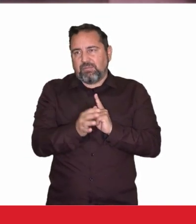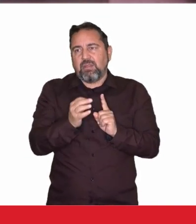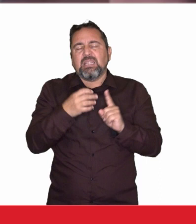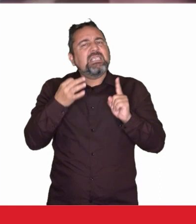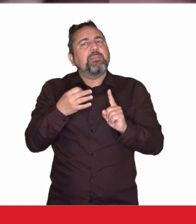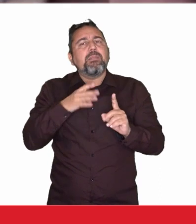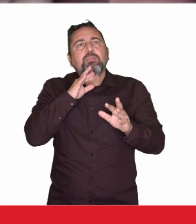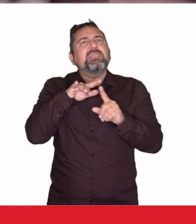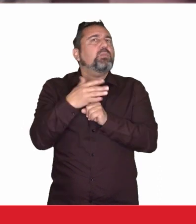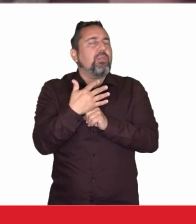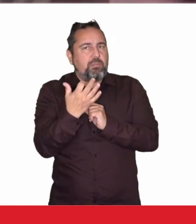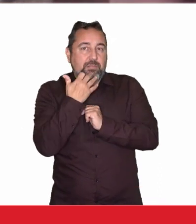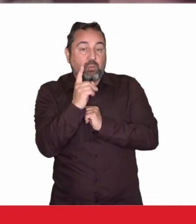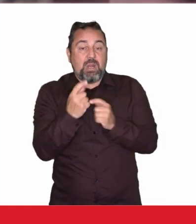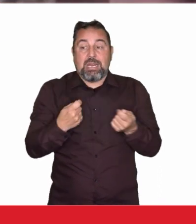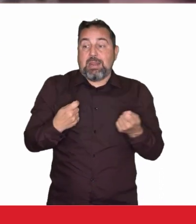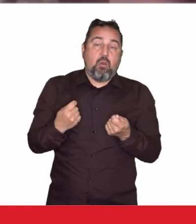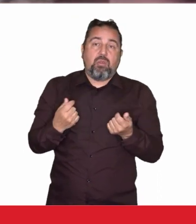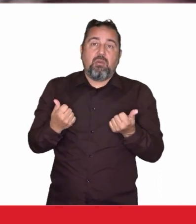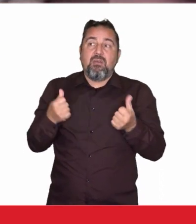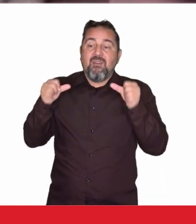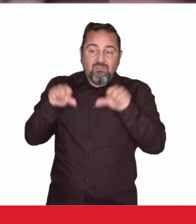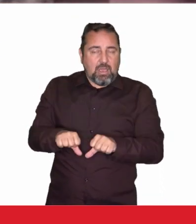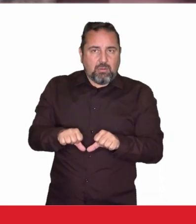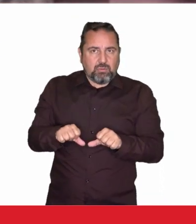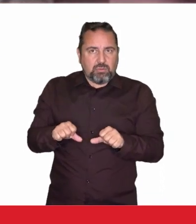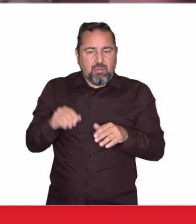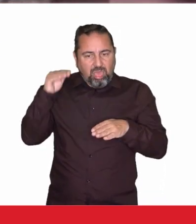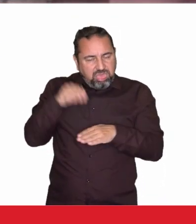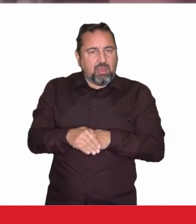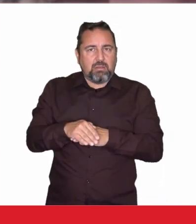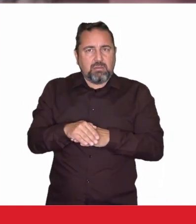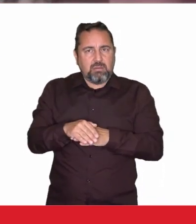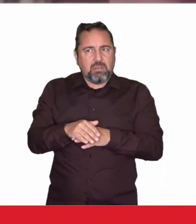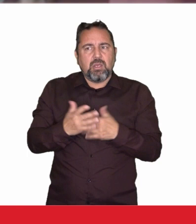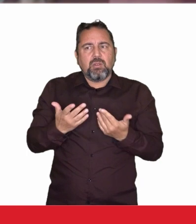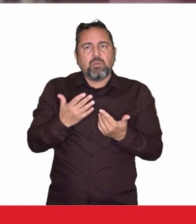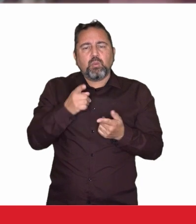la idea de siempre ponte en el escenario de si el negocio fracasa y se hunde,